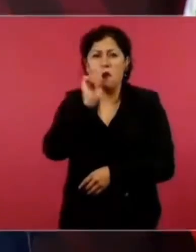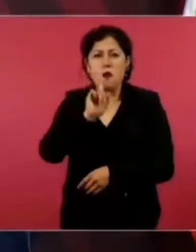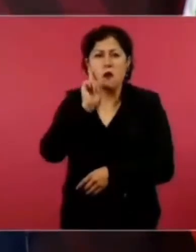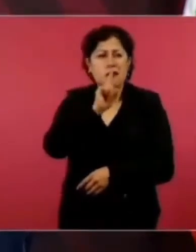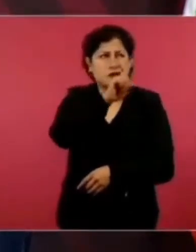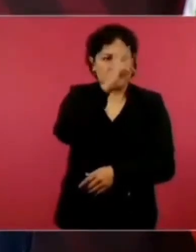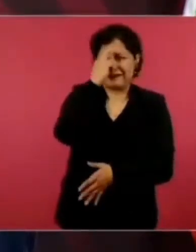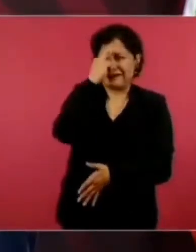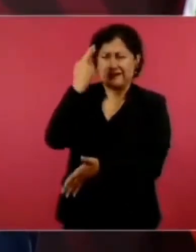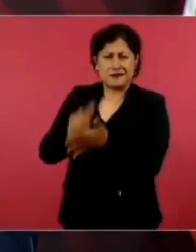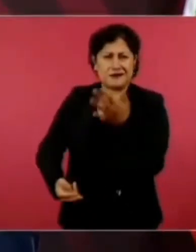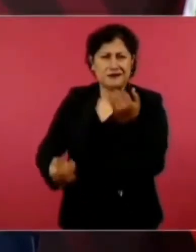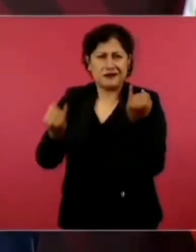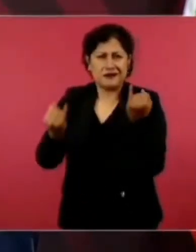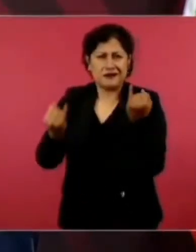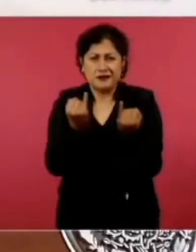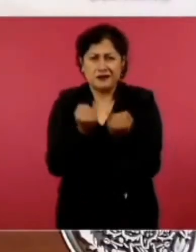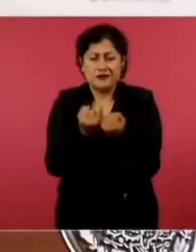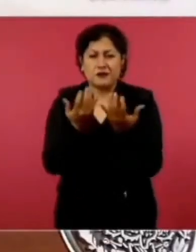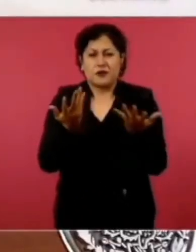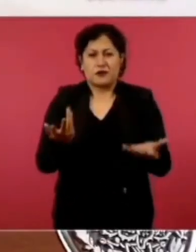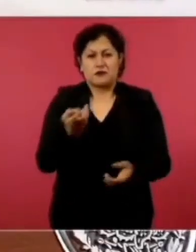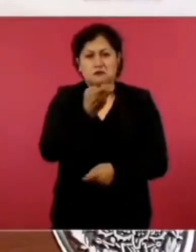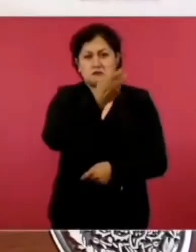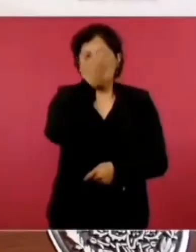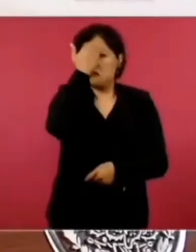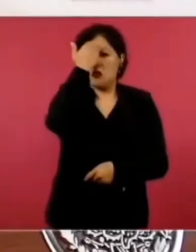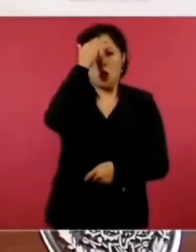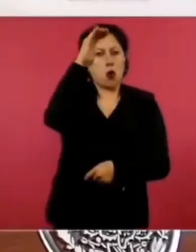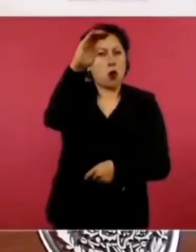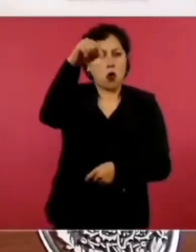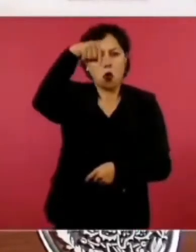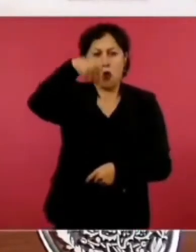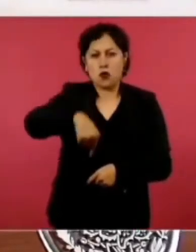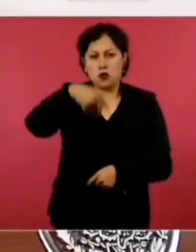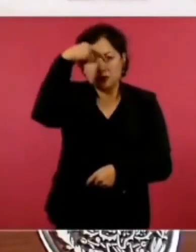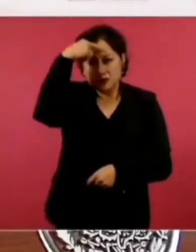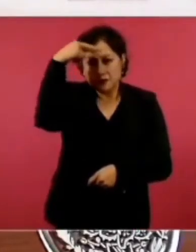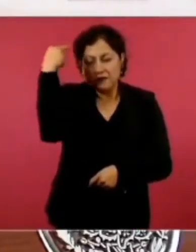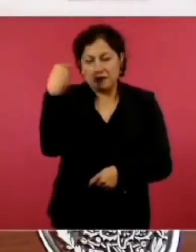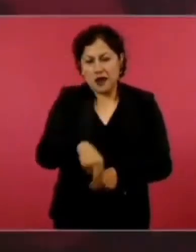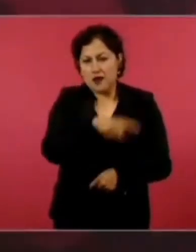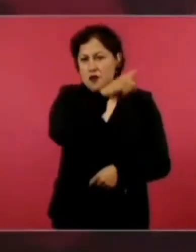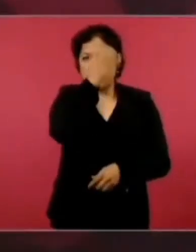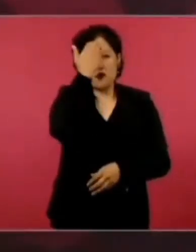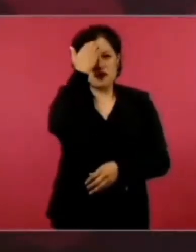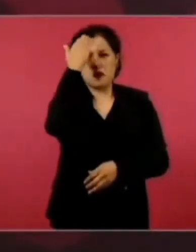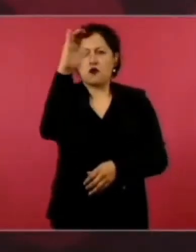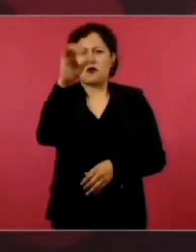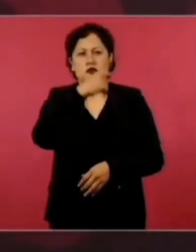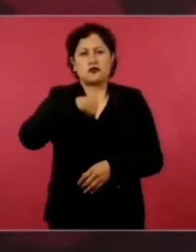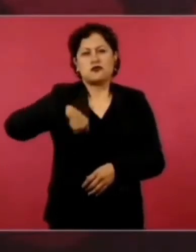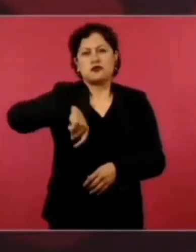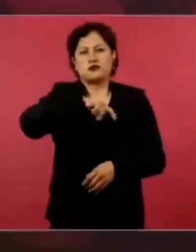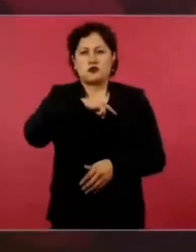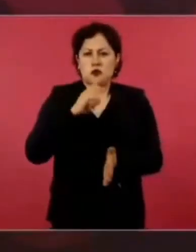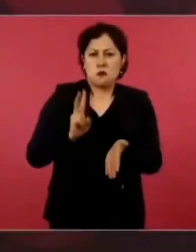De lo que somos, de nuestras convicciones, de nuestros ideales.